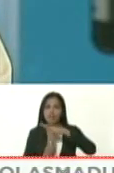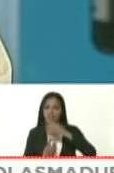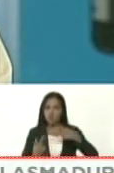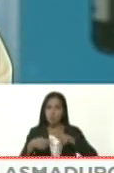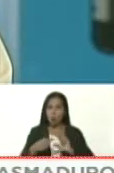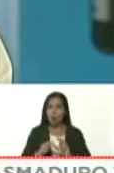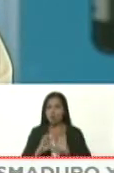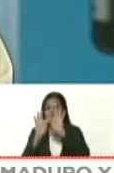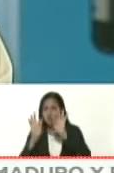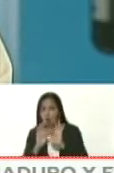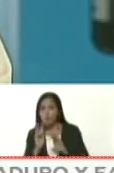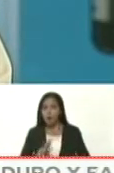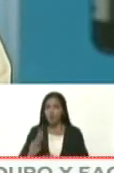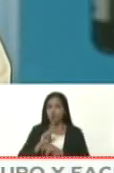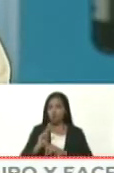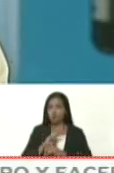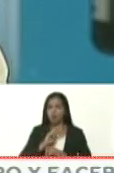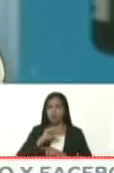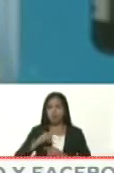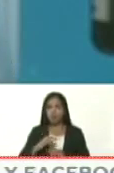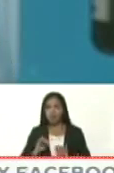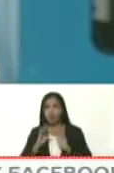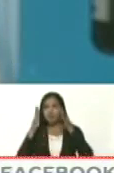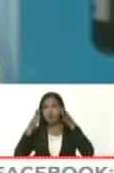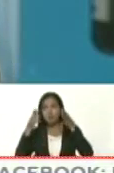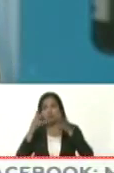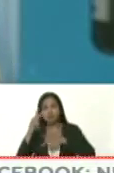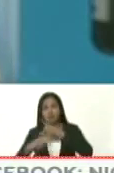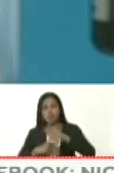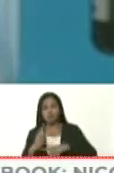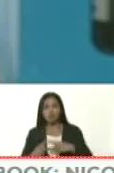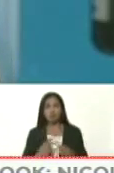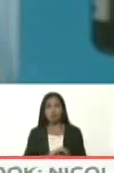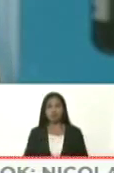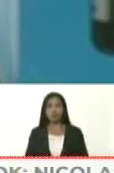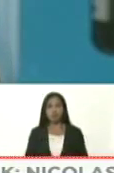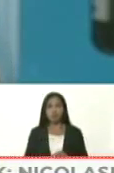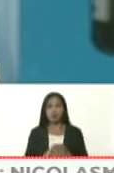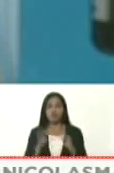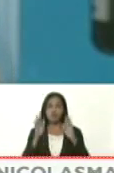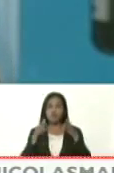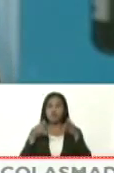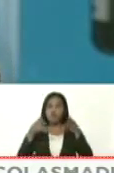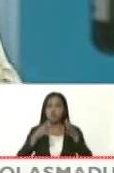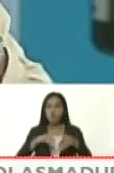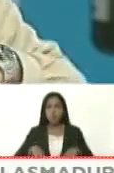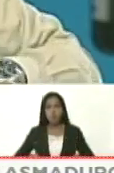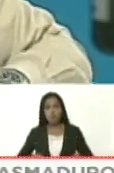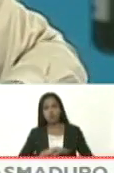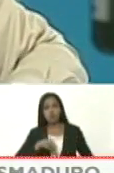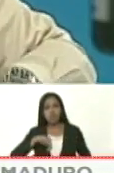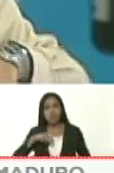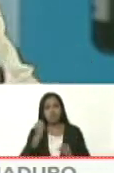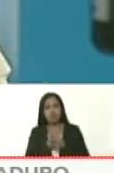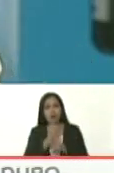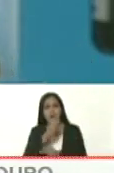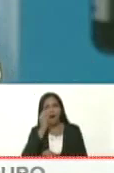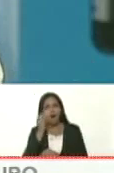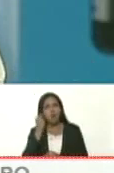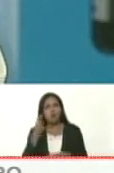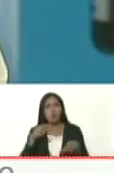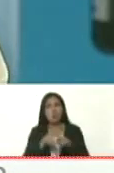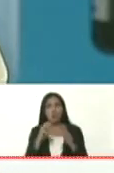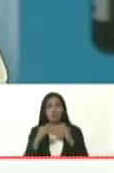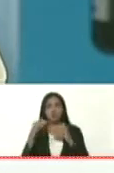gran instrumento de formación para la producción, de forja de nuestros trabajadores y trabajadoras en